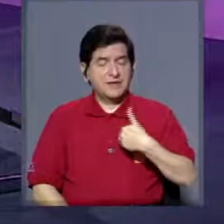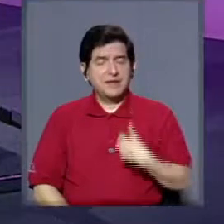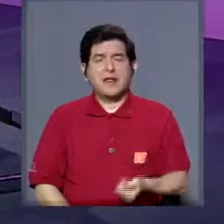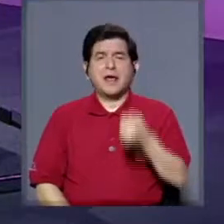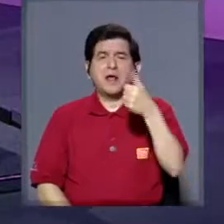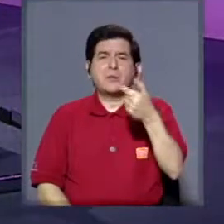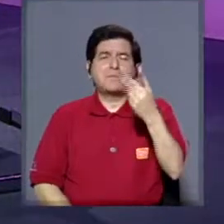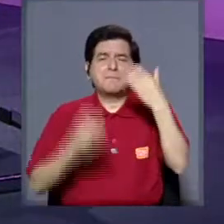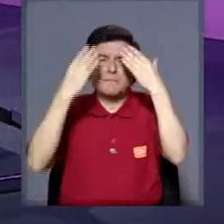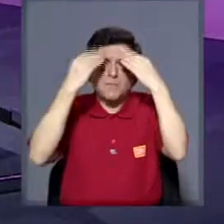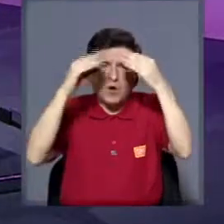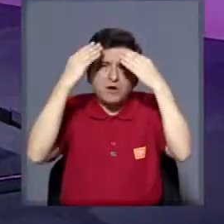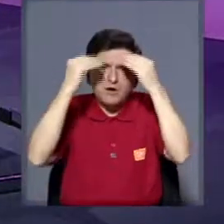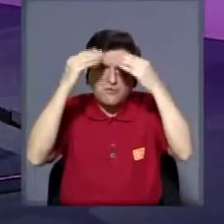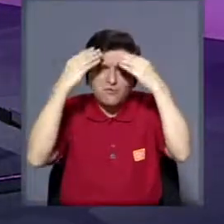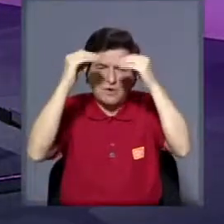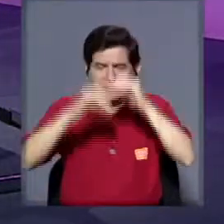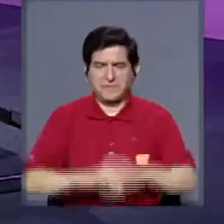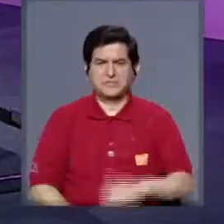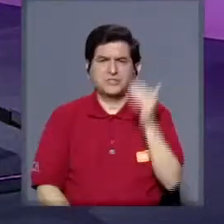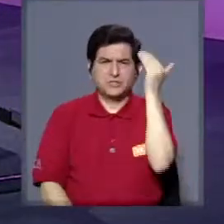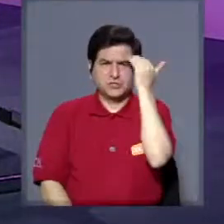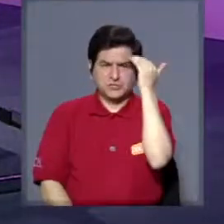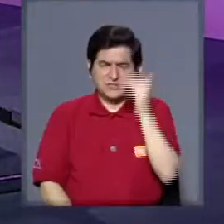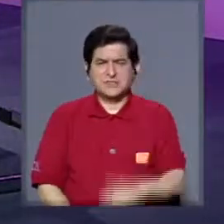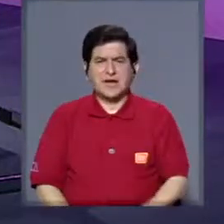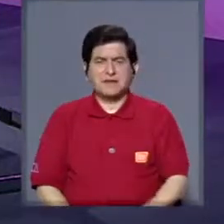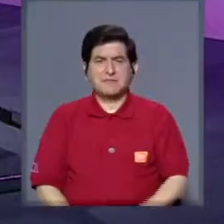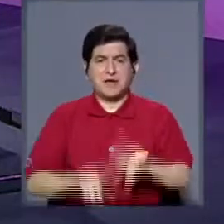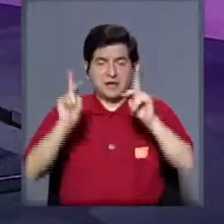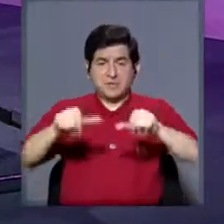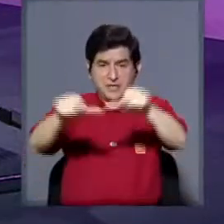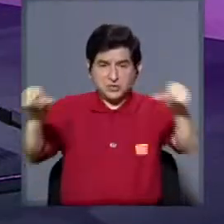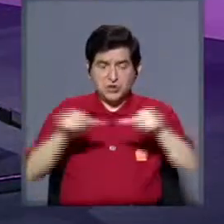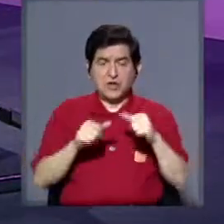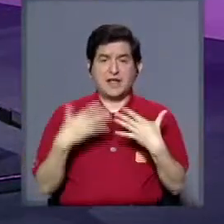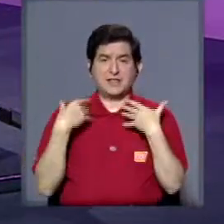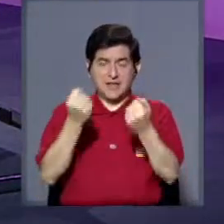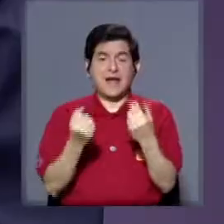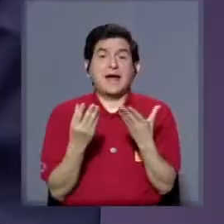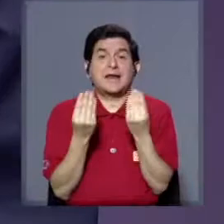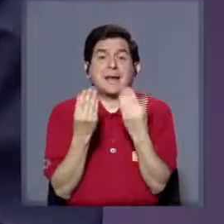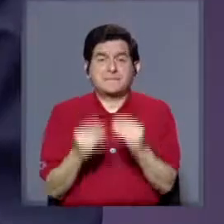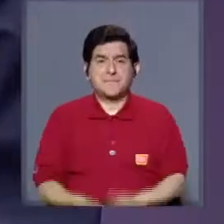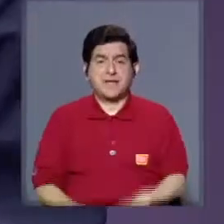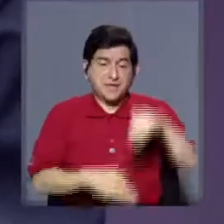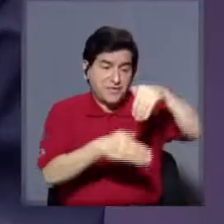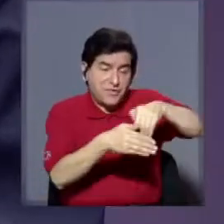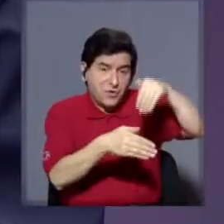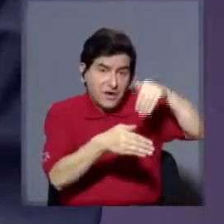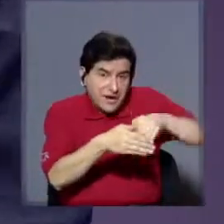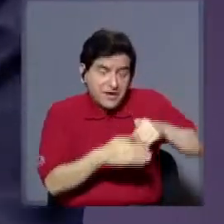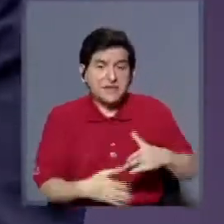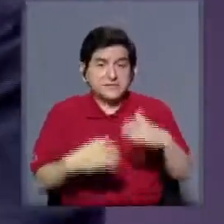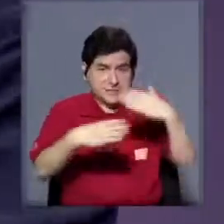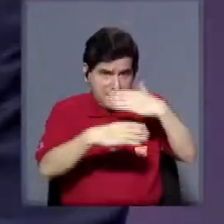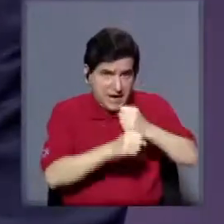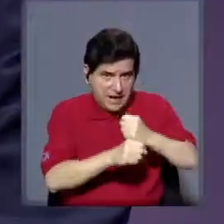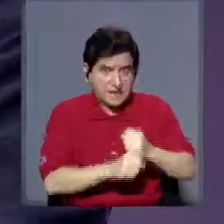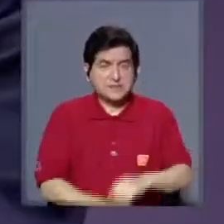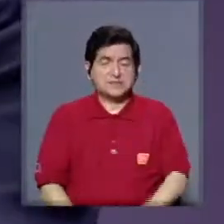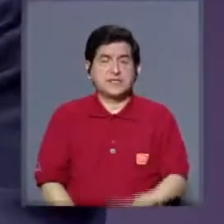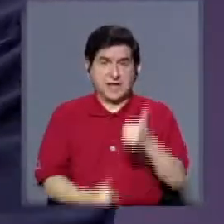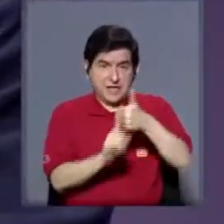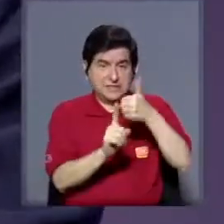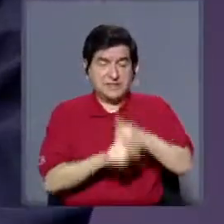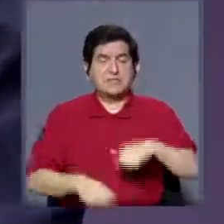pocos datos verdad sabemos que el personal de salud suele tener miedo en registrar incluso cuando lo realizan como